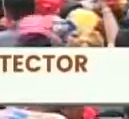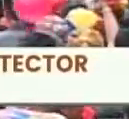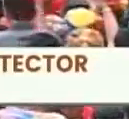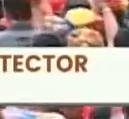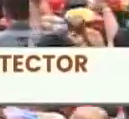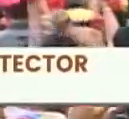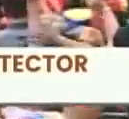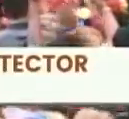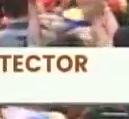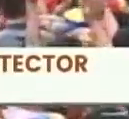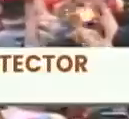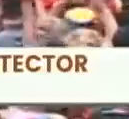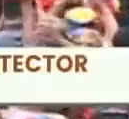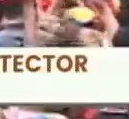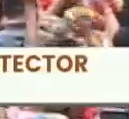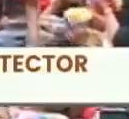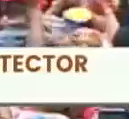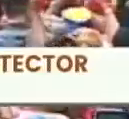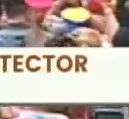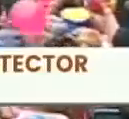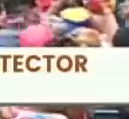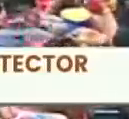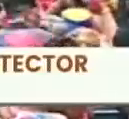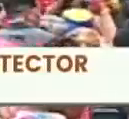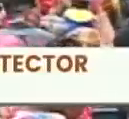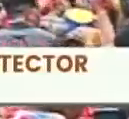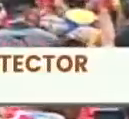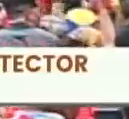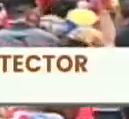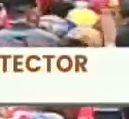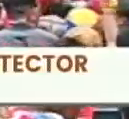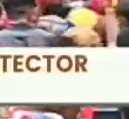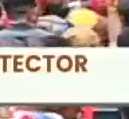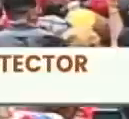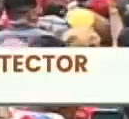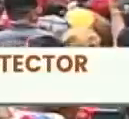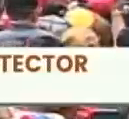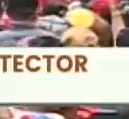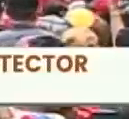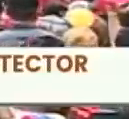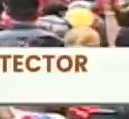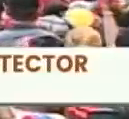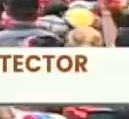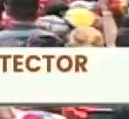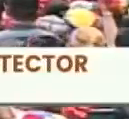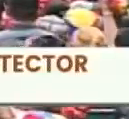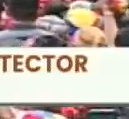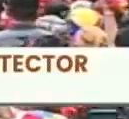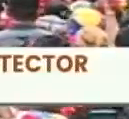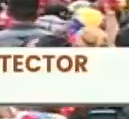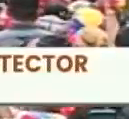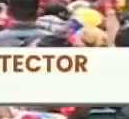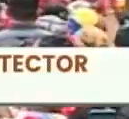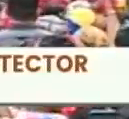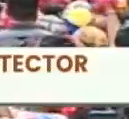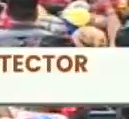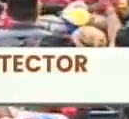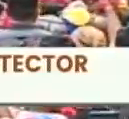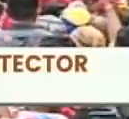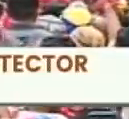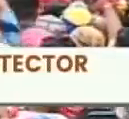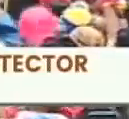de calle. Y con mucho afecto a los militantes, a nuestra gente, a la base del